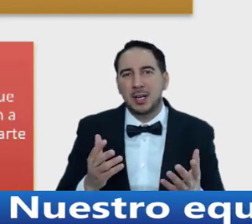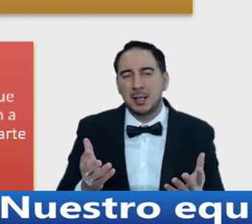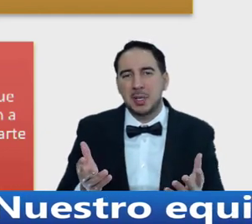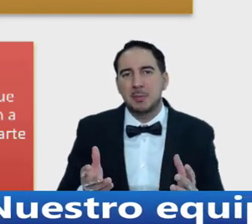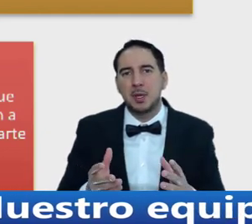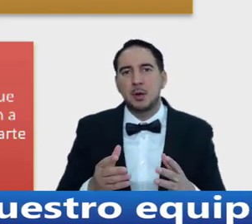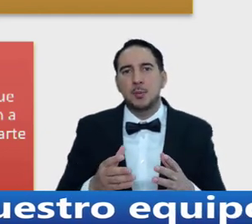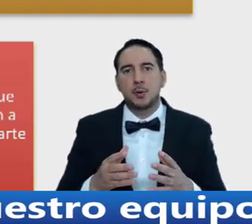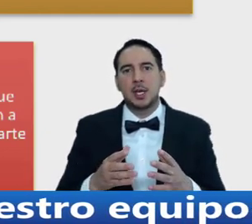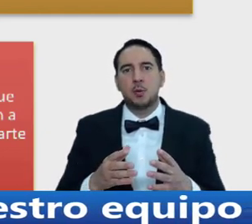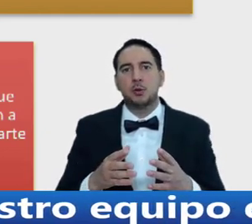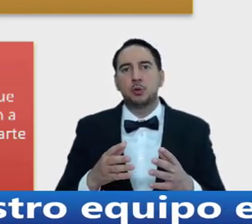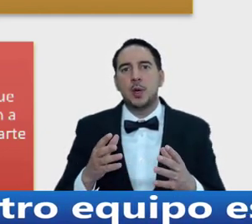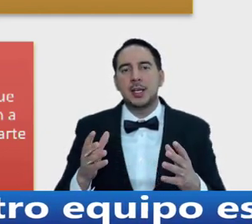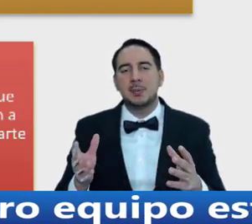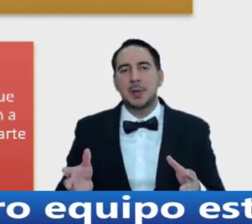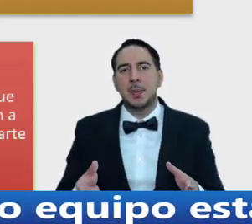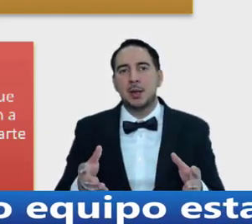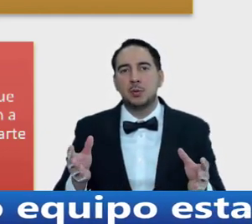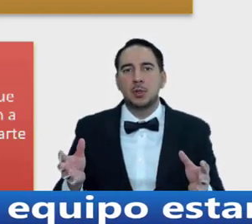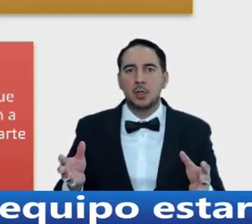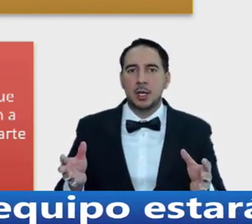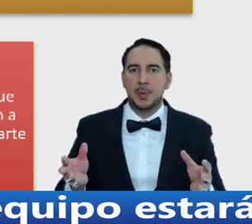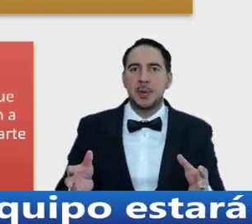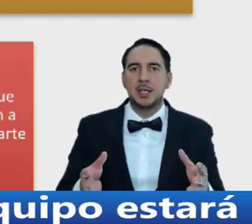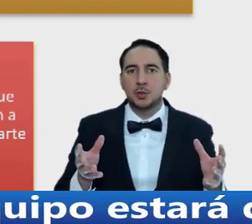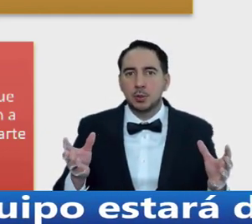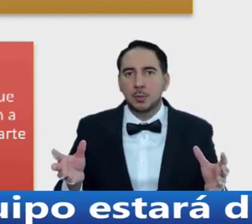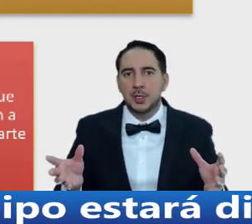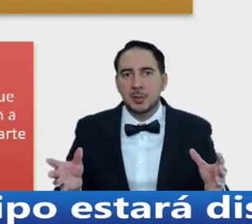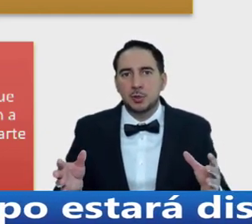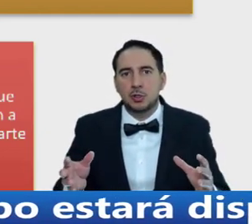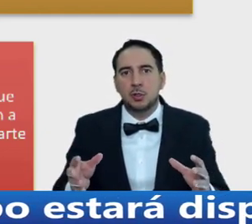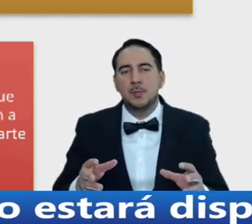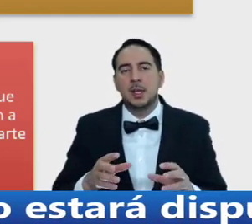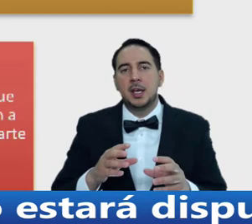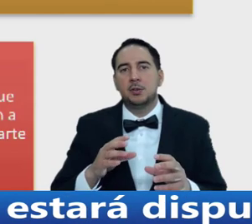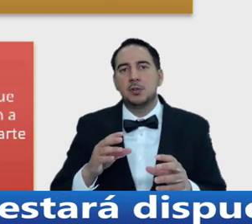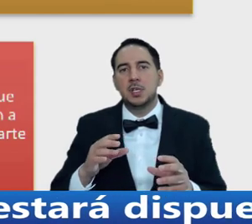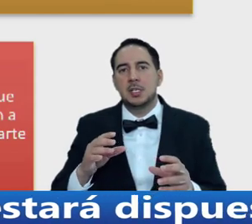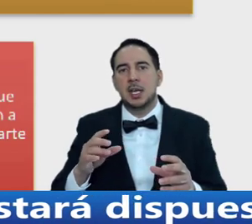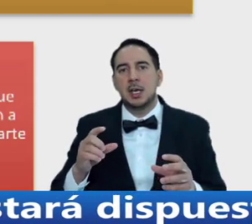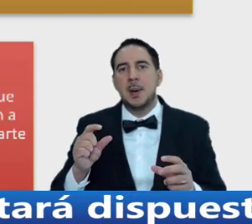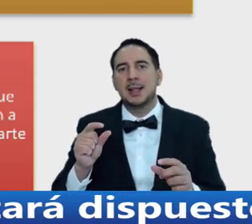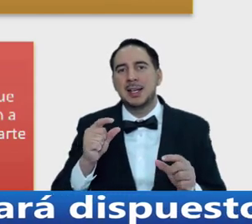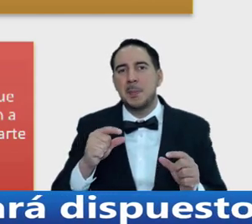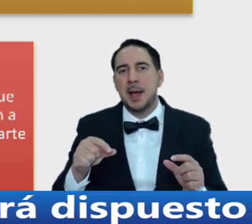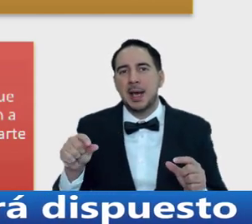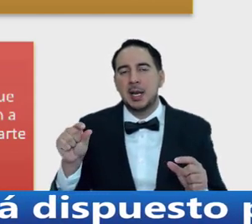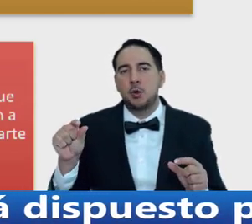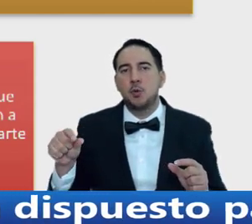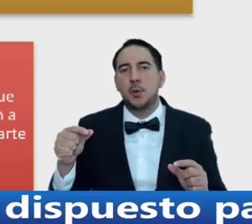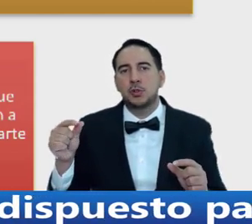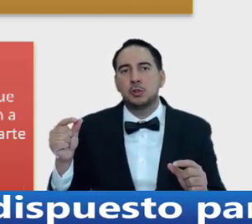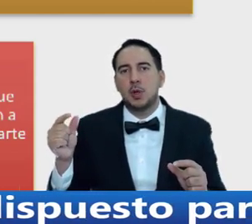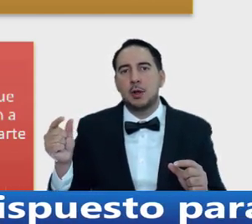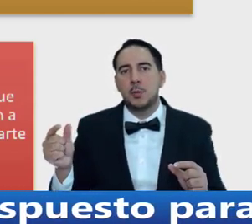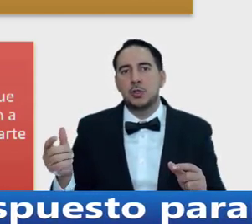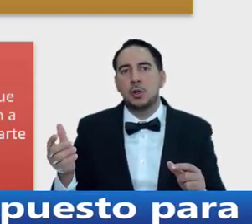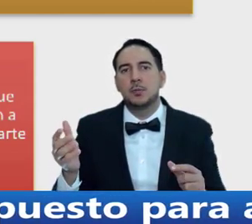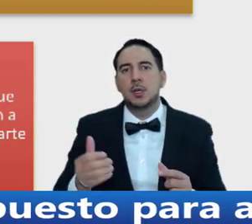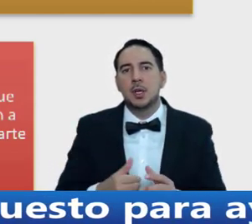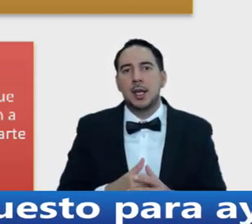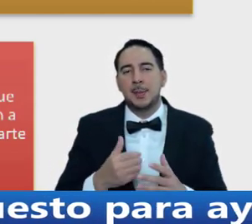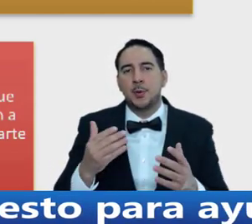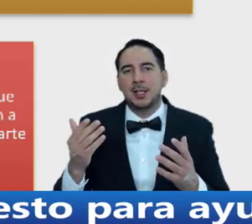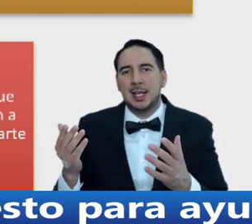que te va a costar también porque cuando tú eres primero, el primerizo, como decimos nosotros, entonces vas a tener que pagarle con un por ciento de la